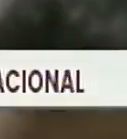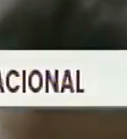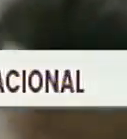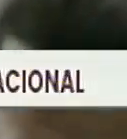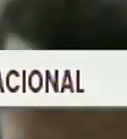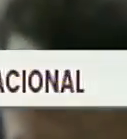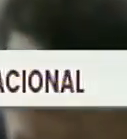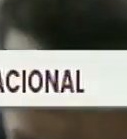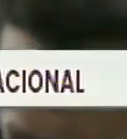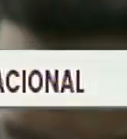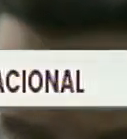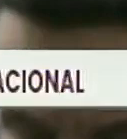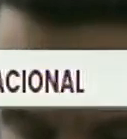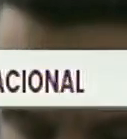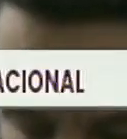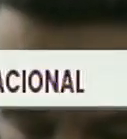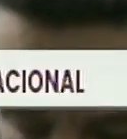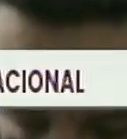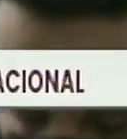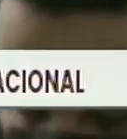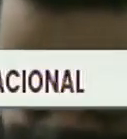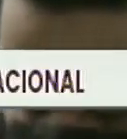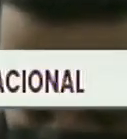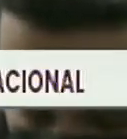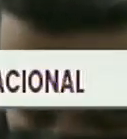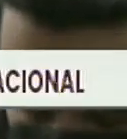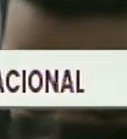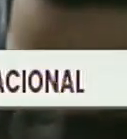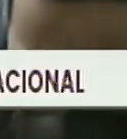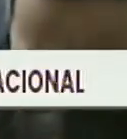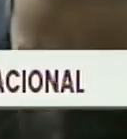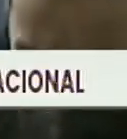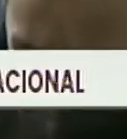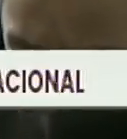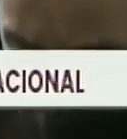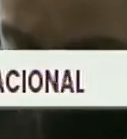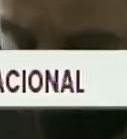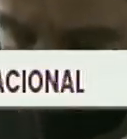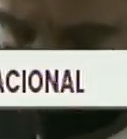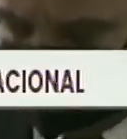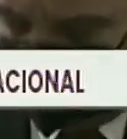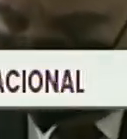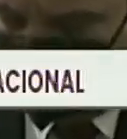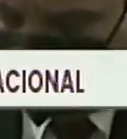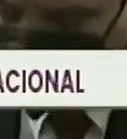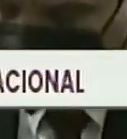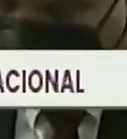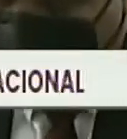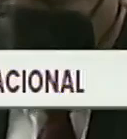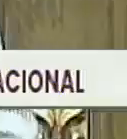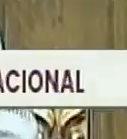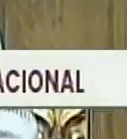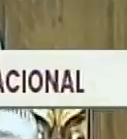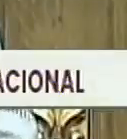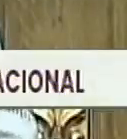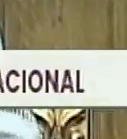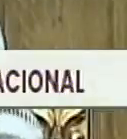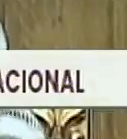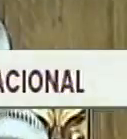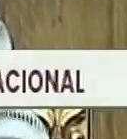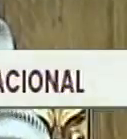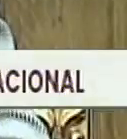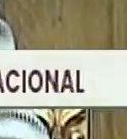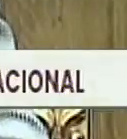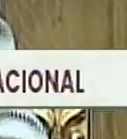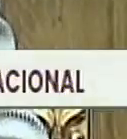103 ciudadanos. Este comité designado el día de hoy se dedicó a la tarea de revisar algunos expedientes,